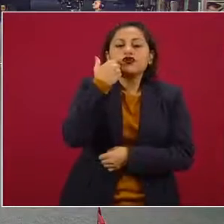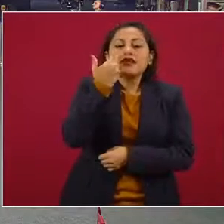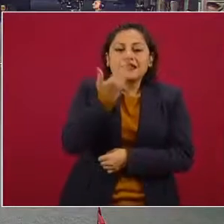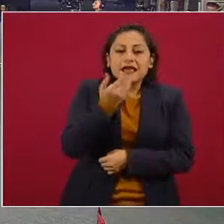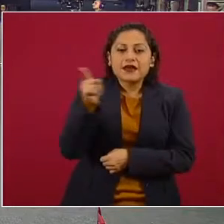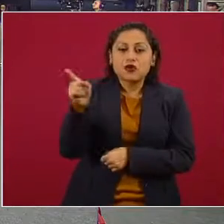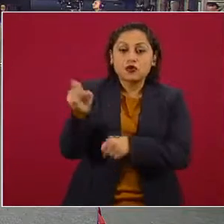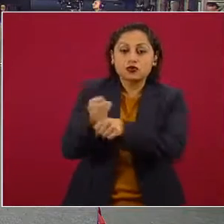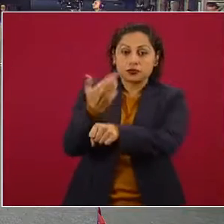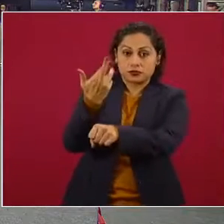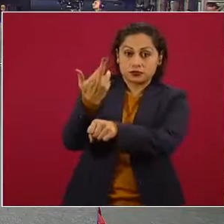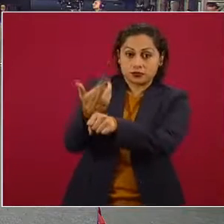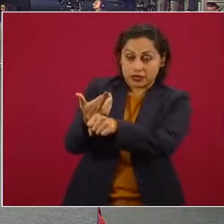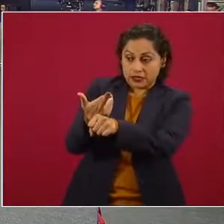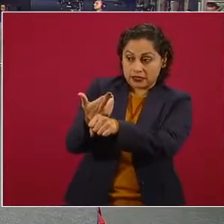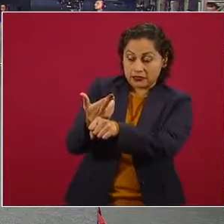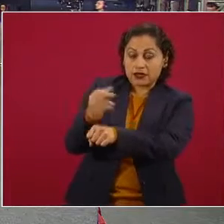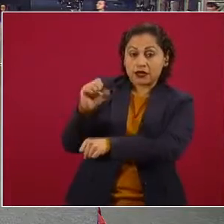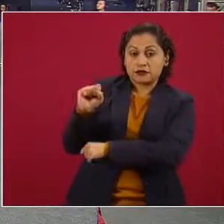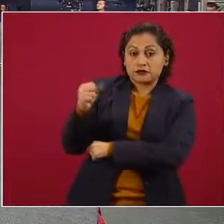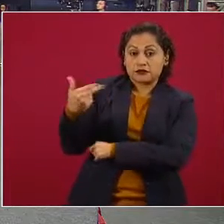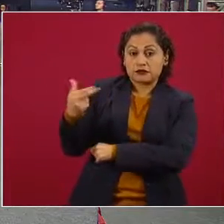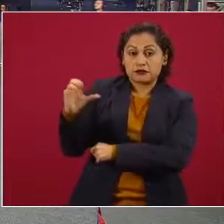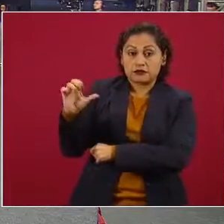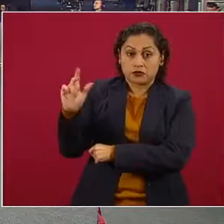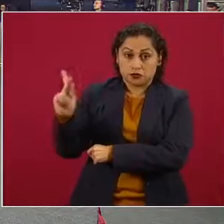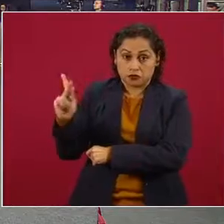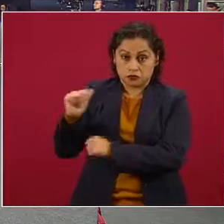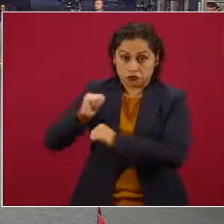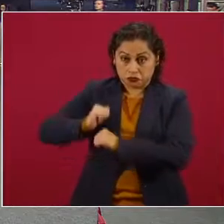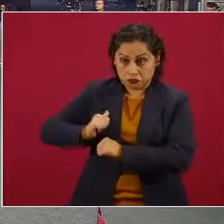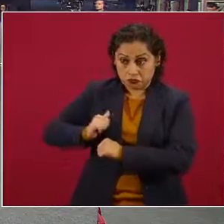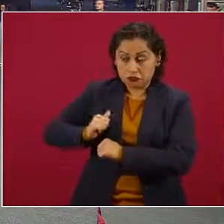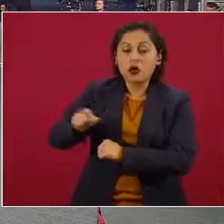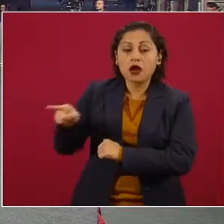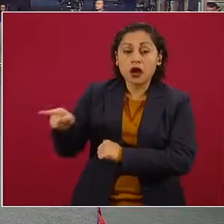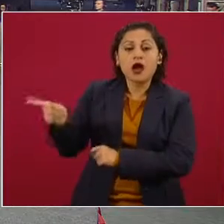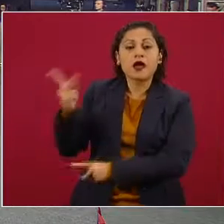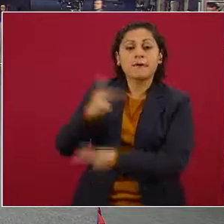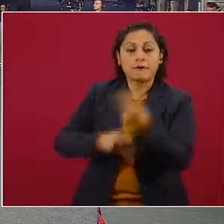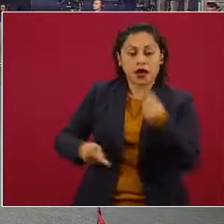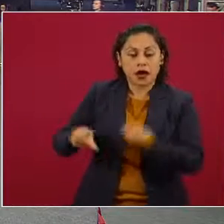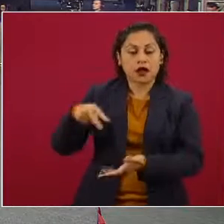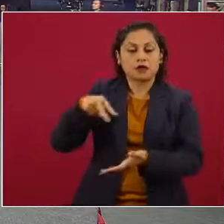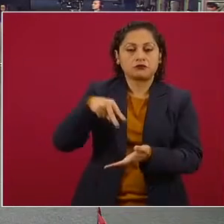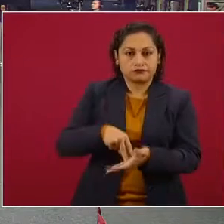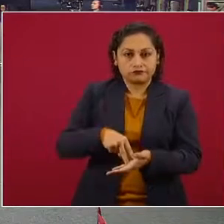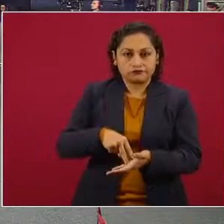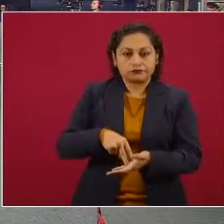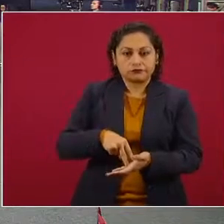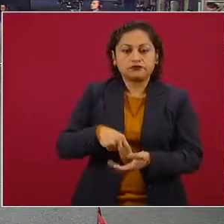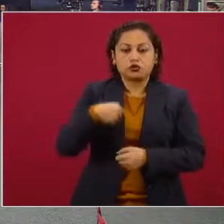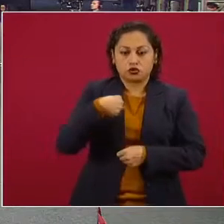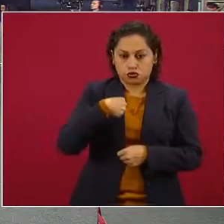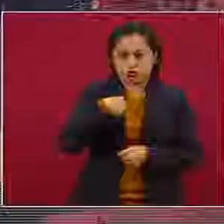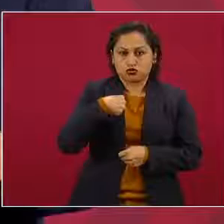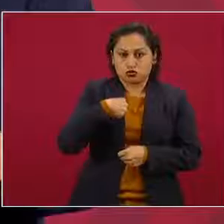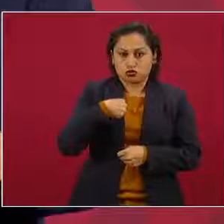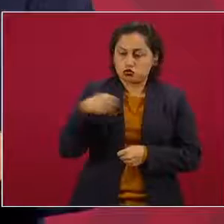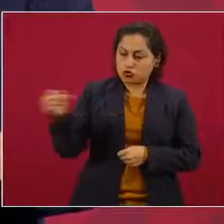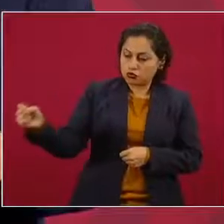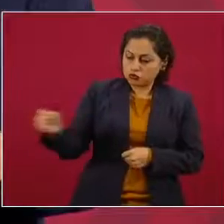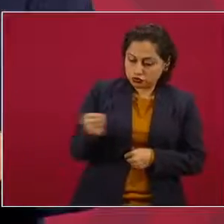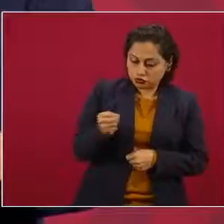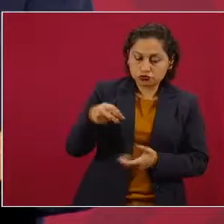a más tardar, bueno, que hoy, y yo lo voy a poner aquí, el